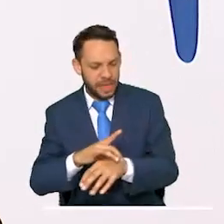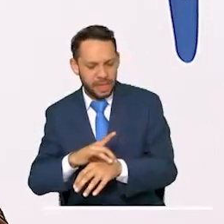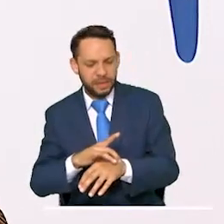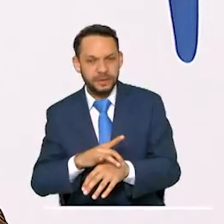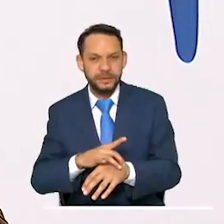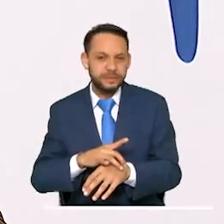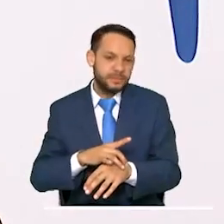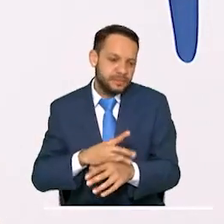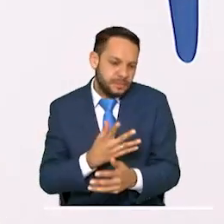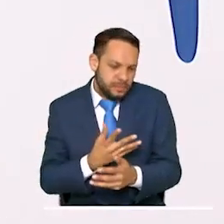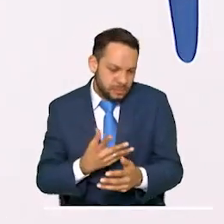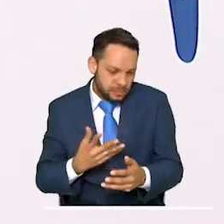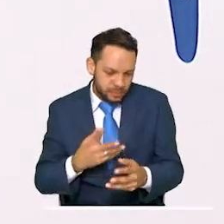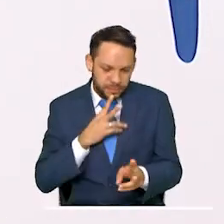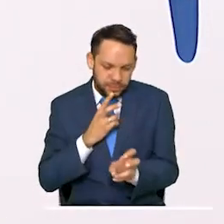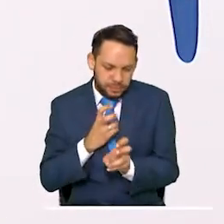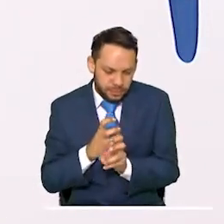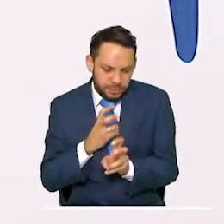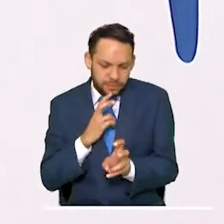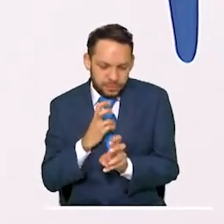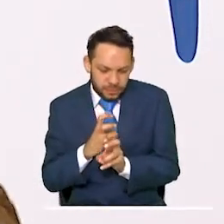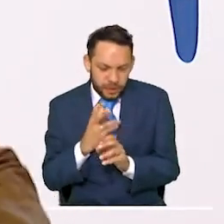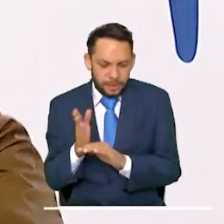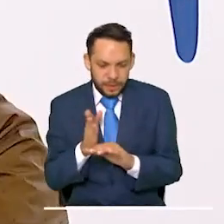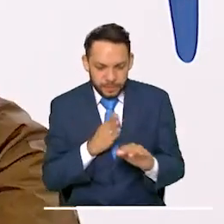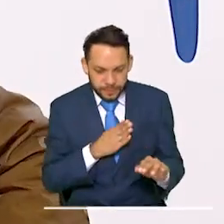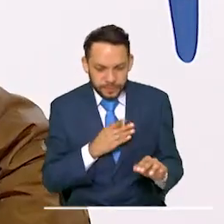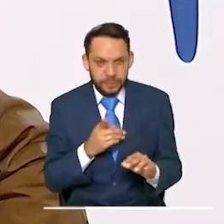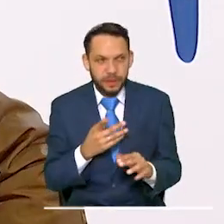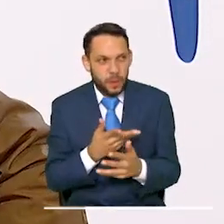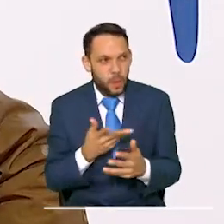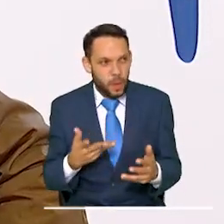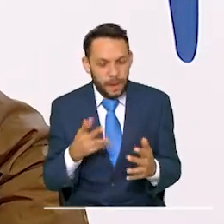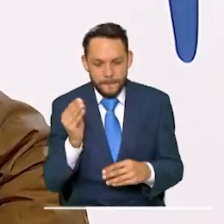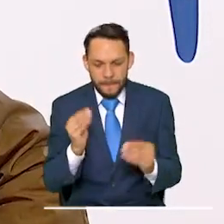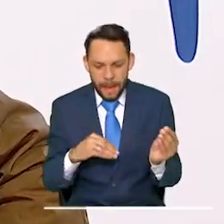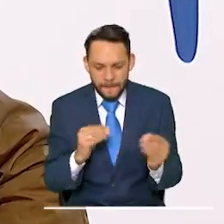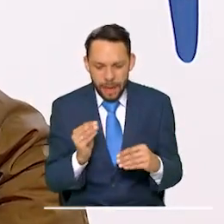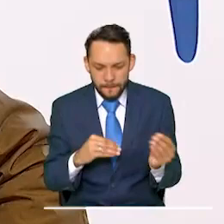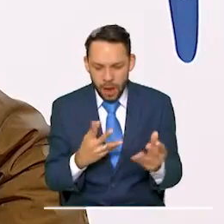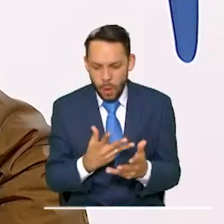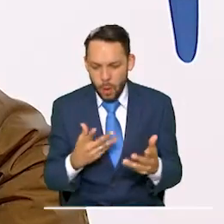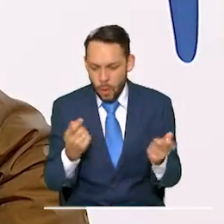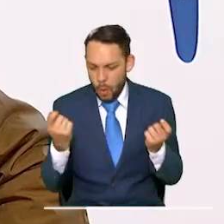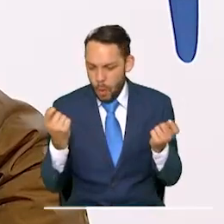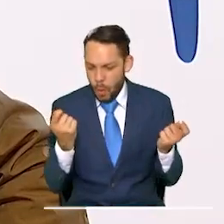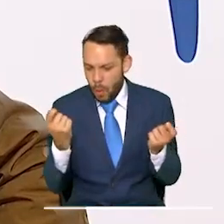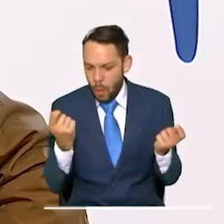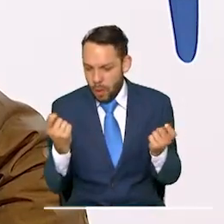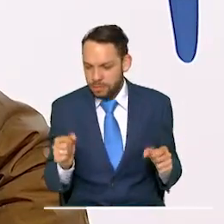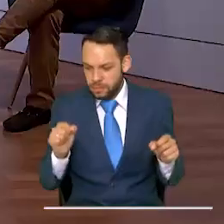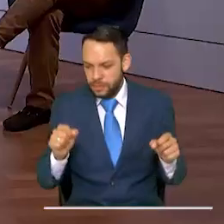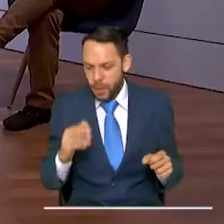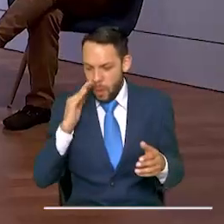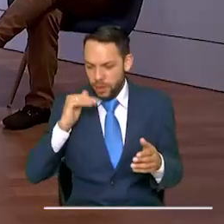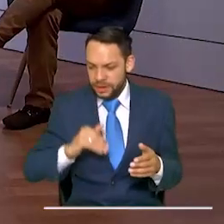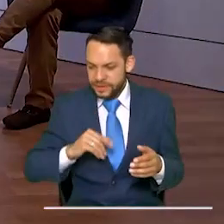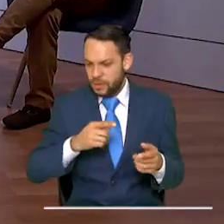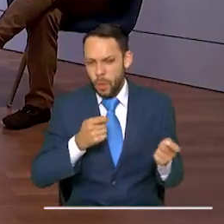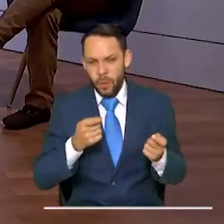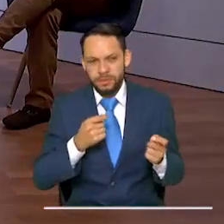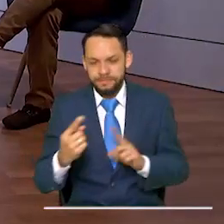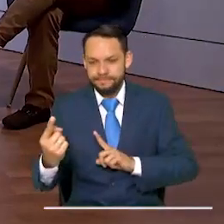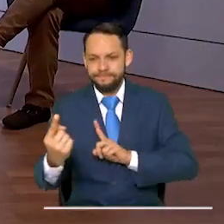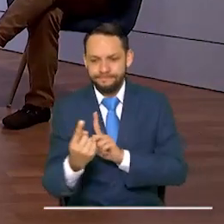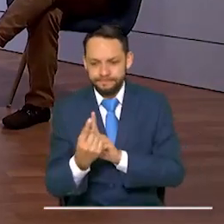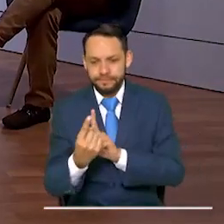pues mirando la evolución del paciente. ¿Cómo es que usted le dice a los pacientes para el control, para que vuelvan al control o del